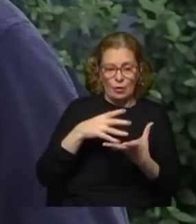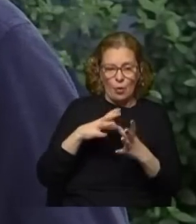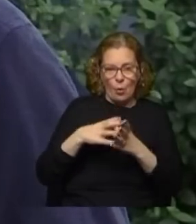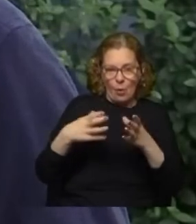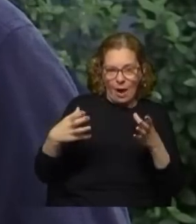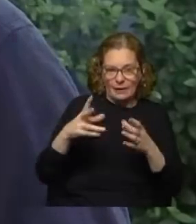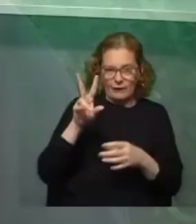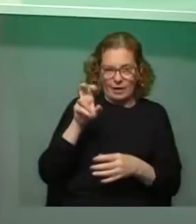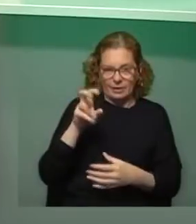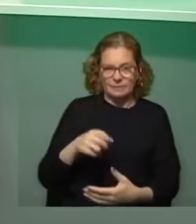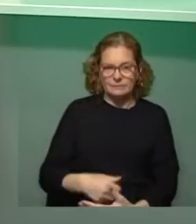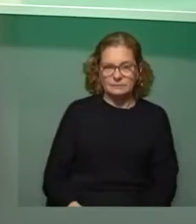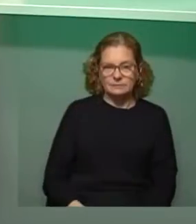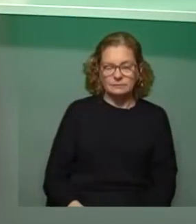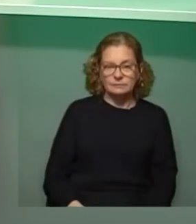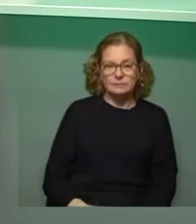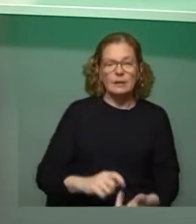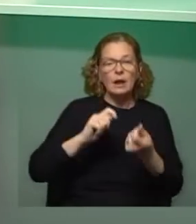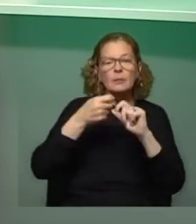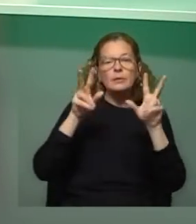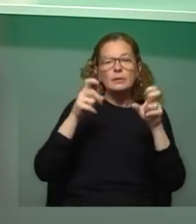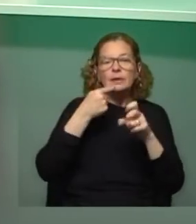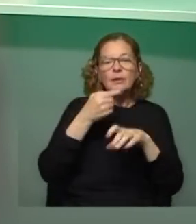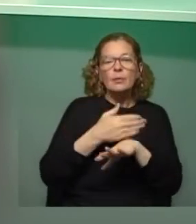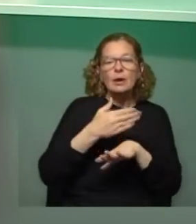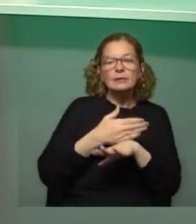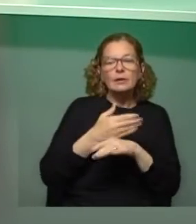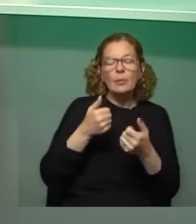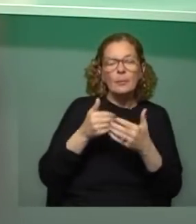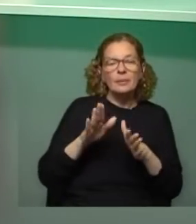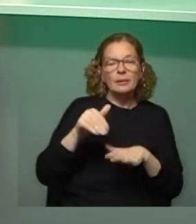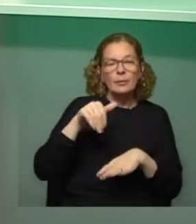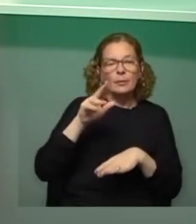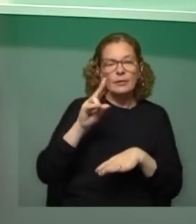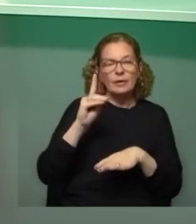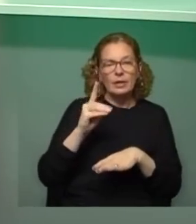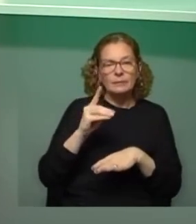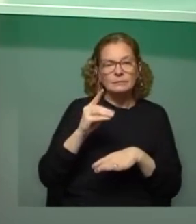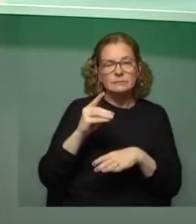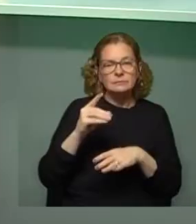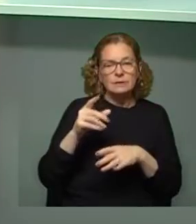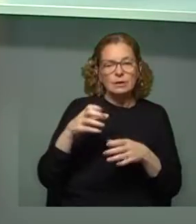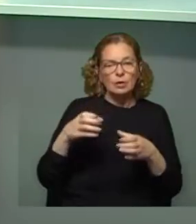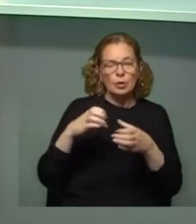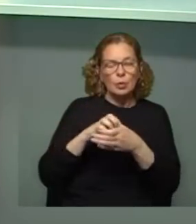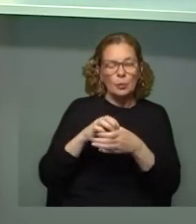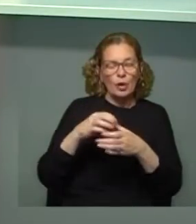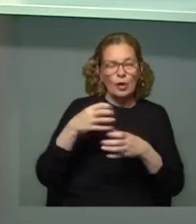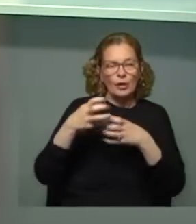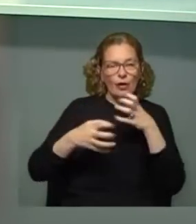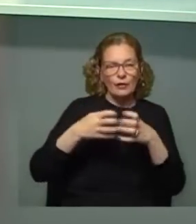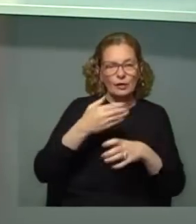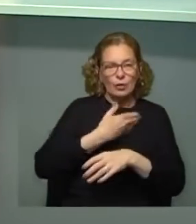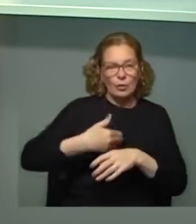verdes otra vez cambiamos el tema lo decíamos al comienzo de la edición de hoy los partidos de la coalición de gobierno acordaron un